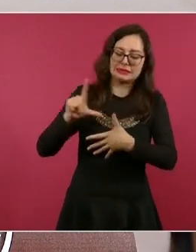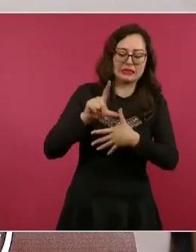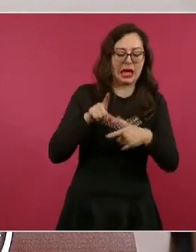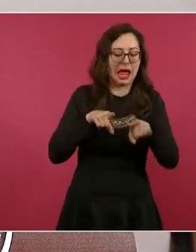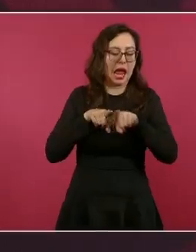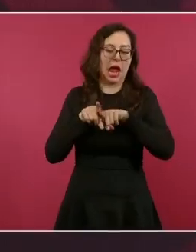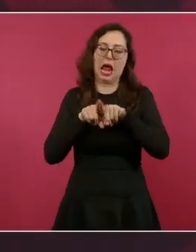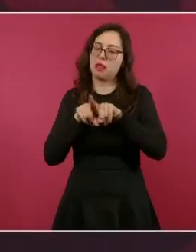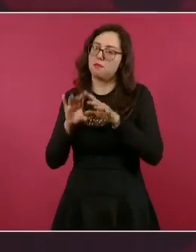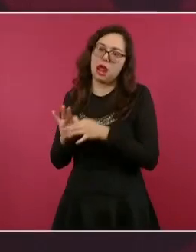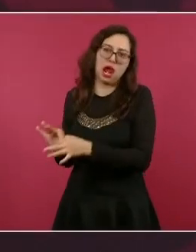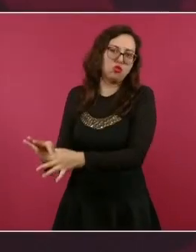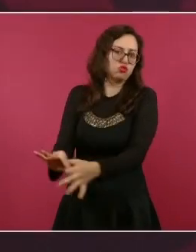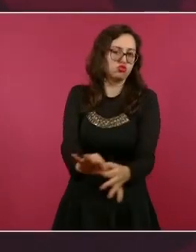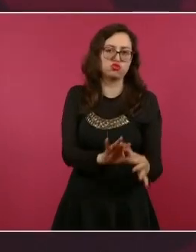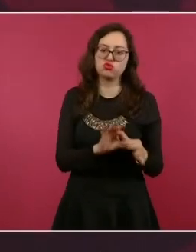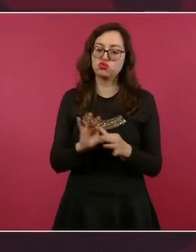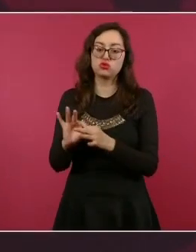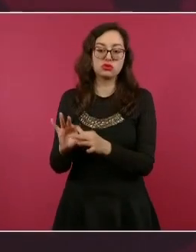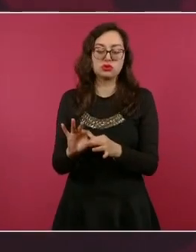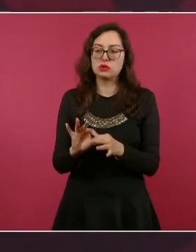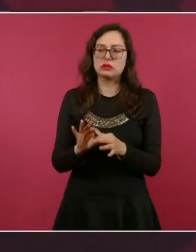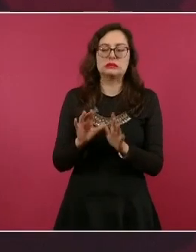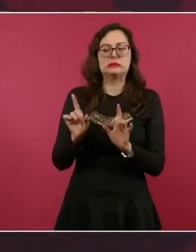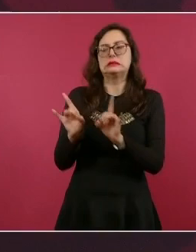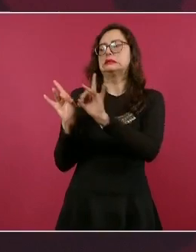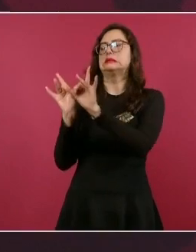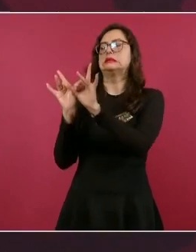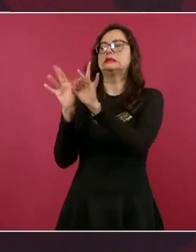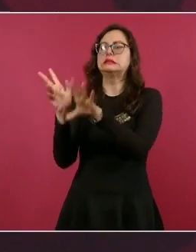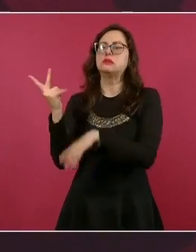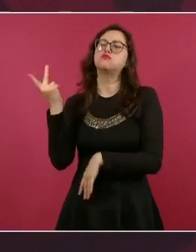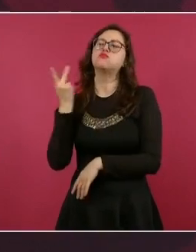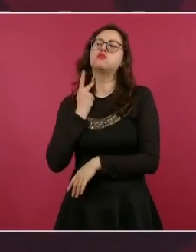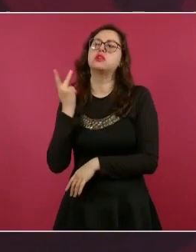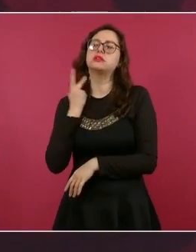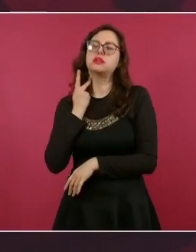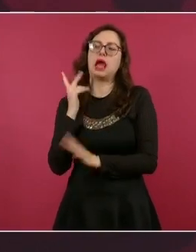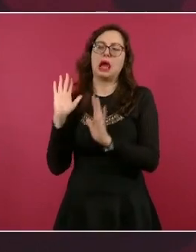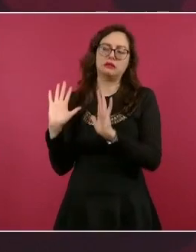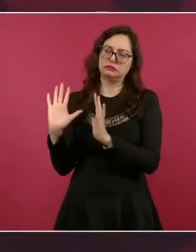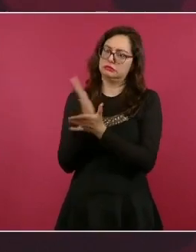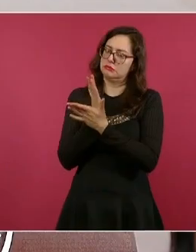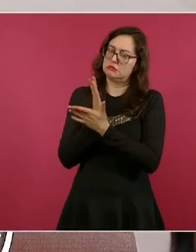Esta es una circunstancia de otro tipo. Ellos no son